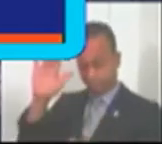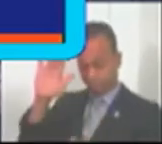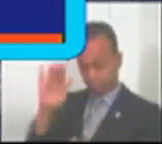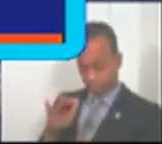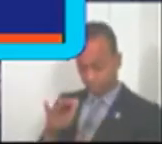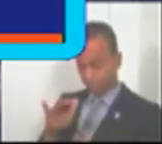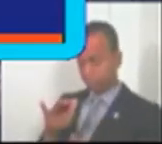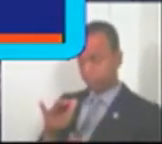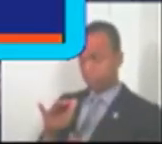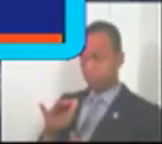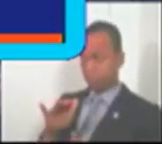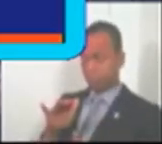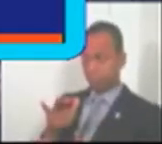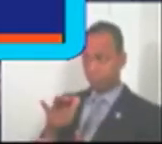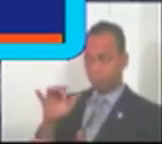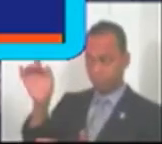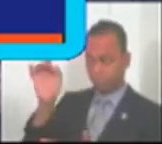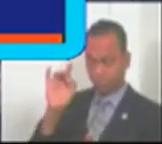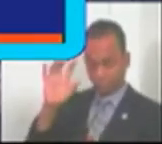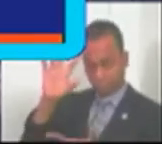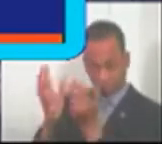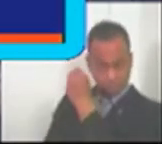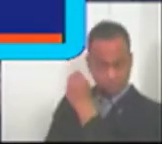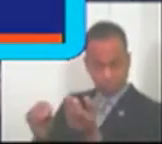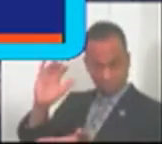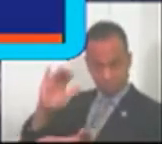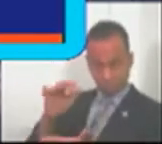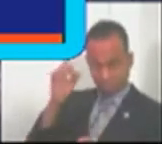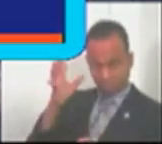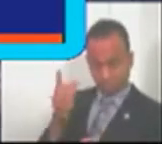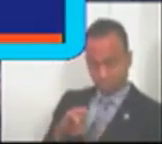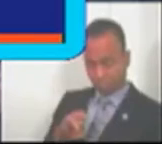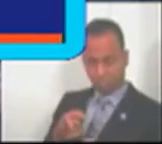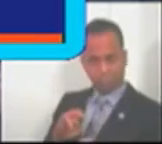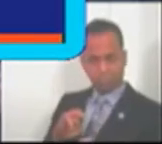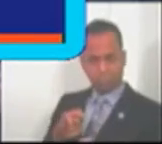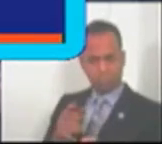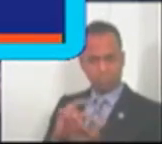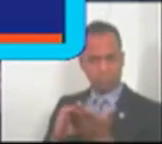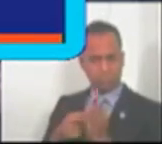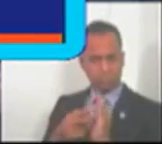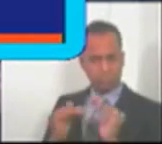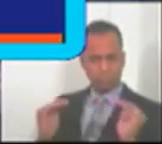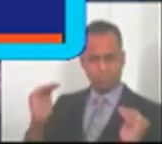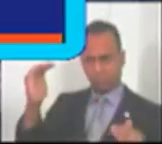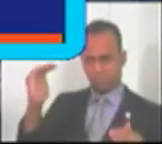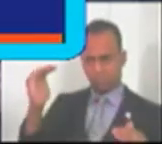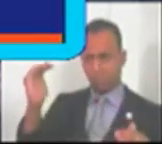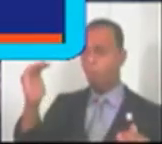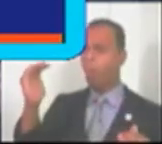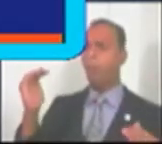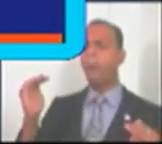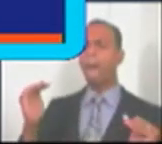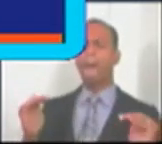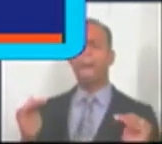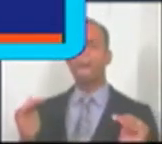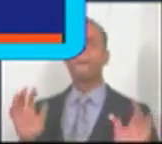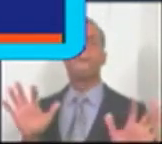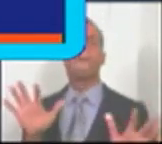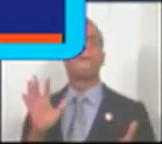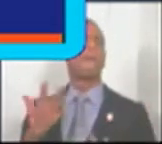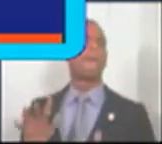la pobreza extrema o la pobreza, no significa que la desigualdad sea menor, pues la